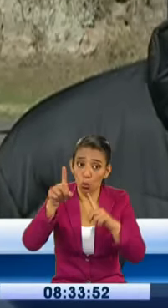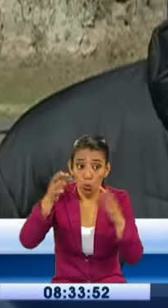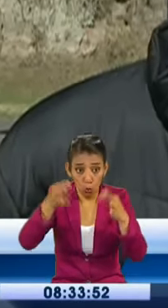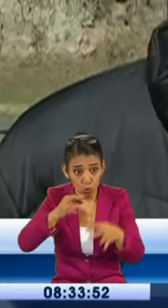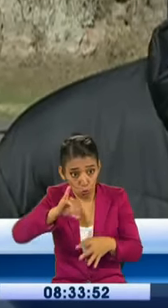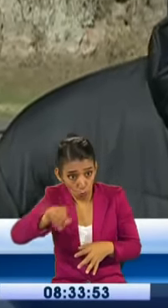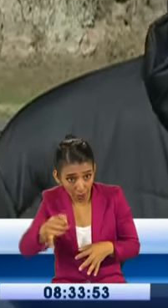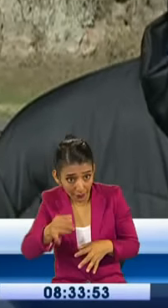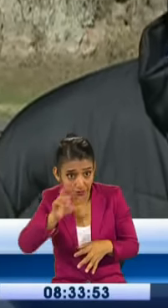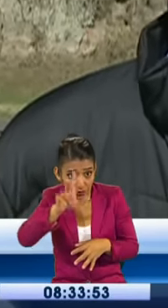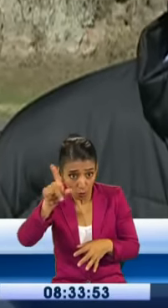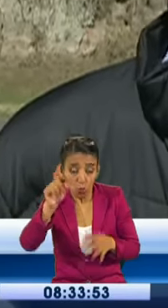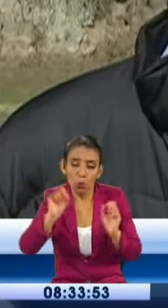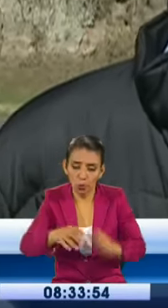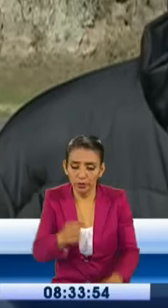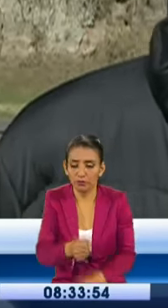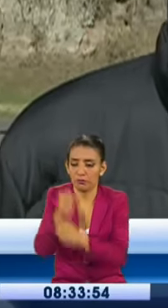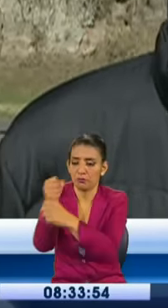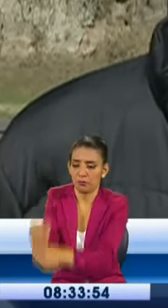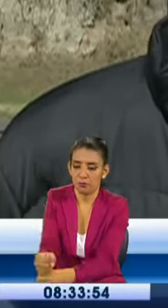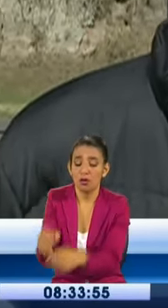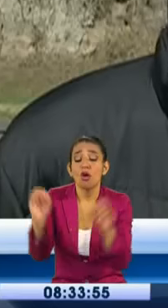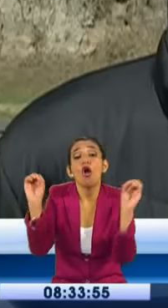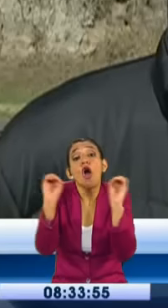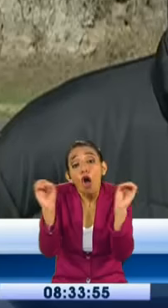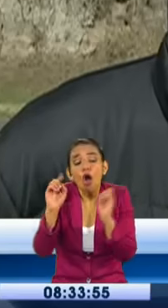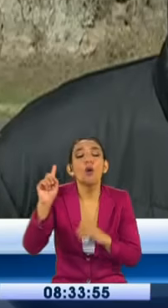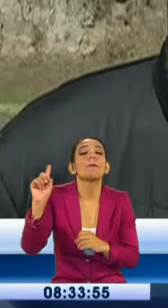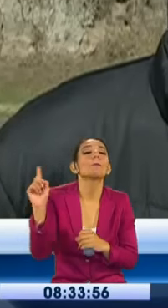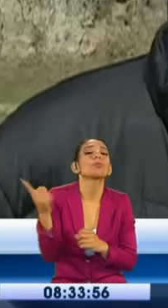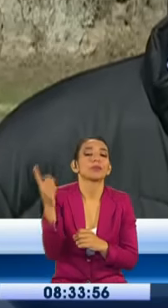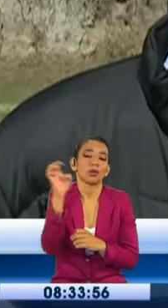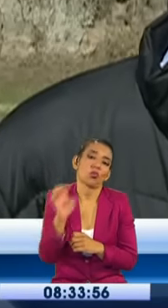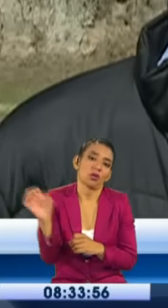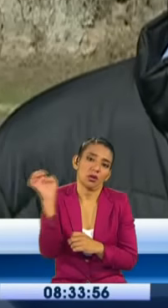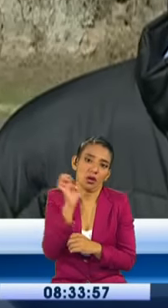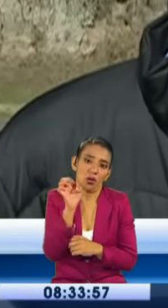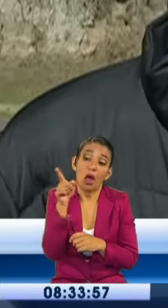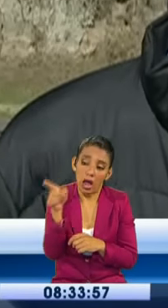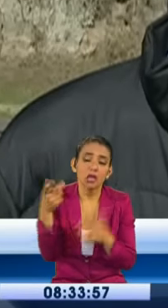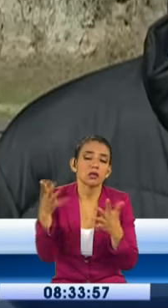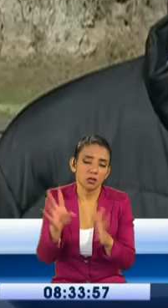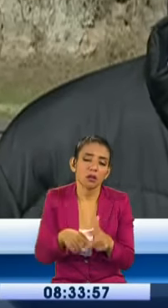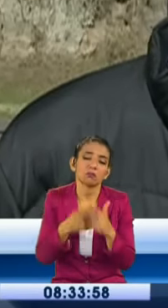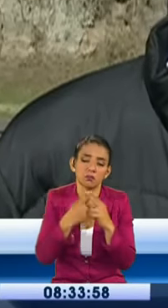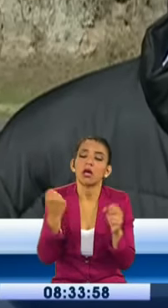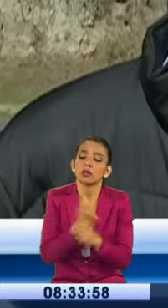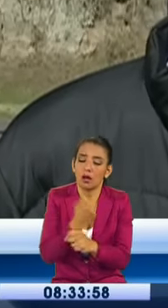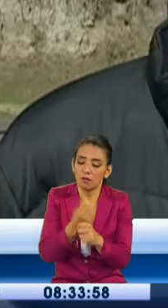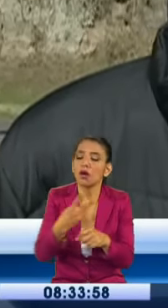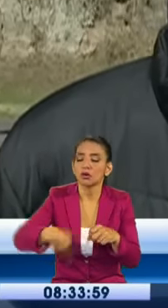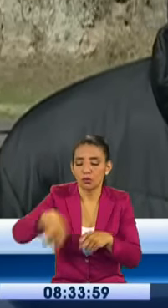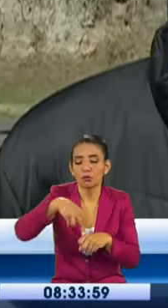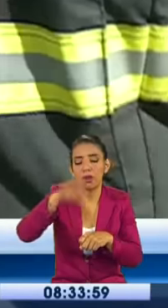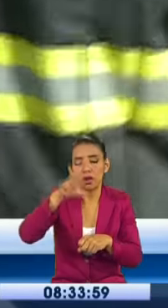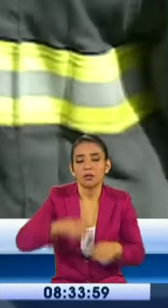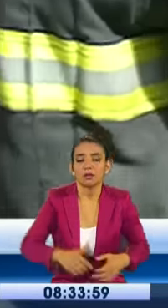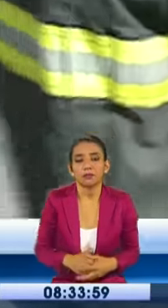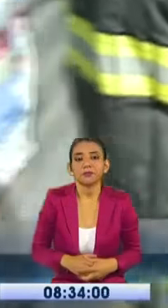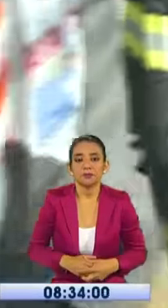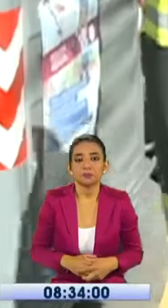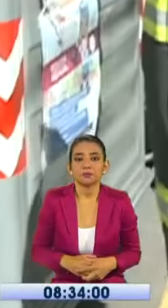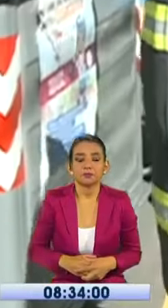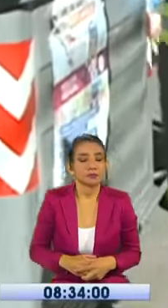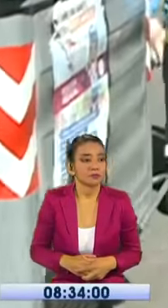día 31, y si no, sacar para el 1 de enero, que ahí vamos ya a tener el servicio normalizado.